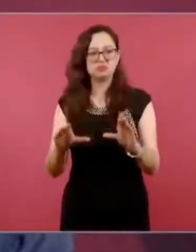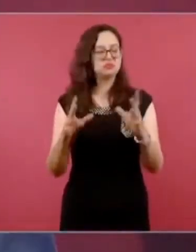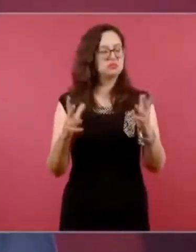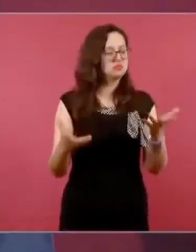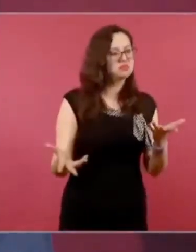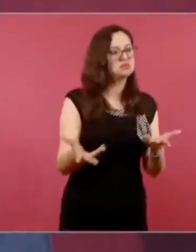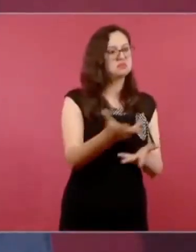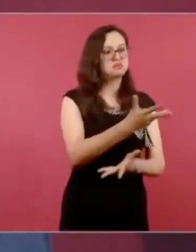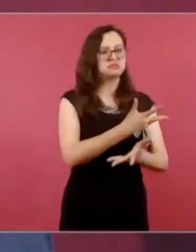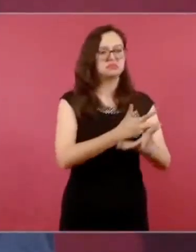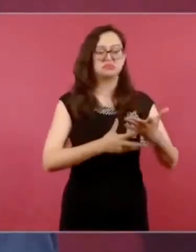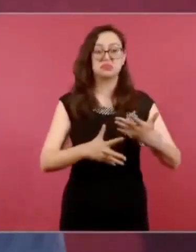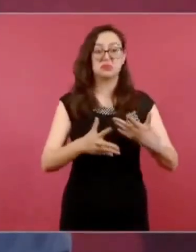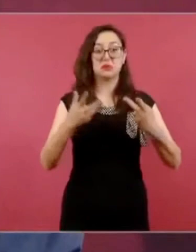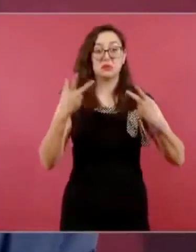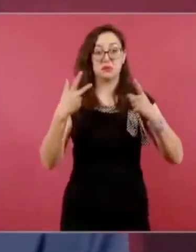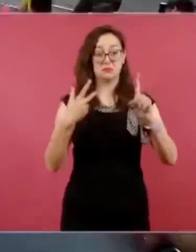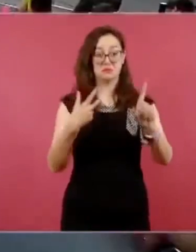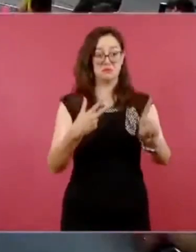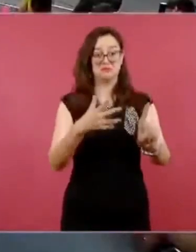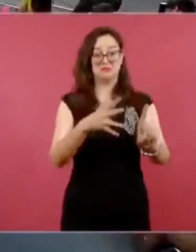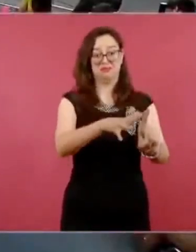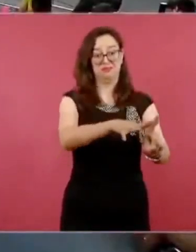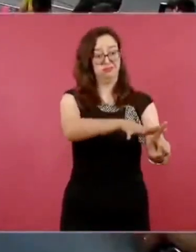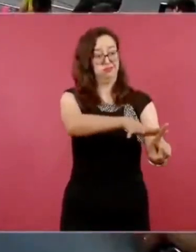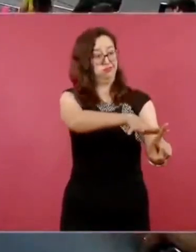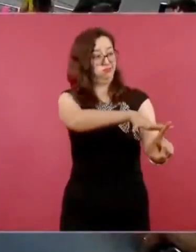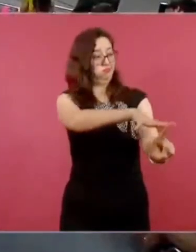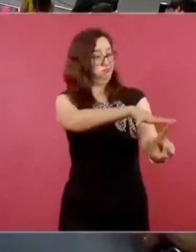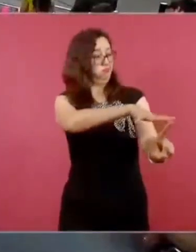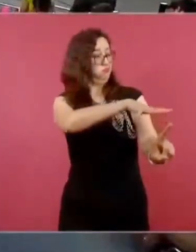movilizaciones. Nosotros,